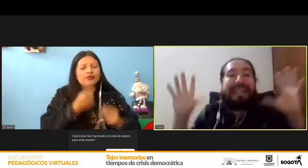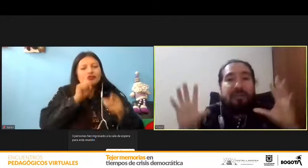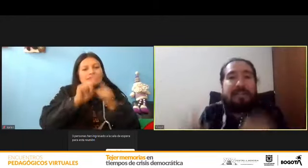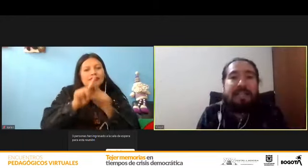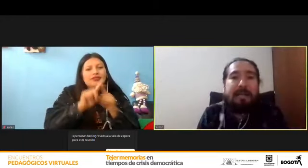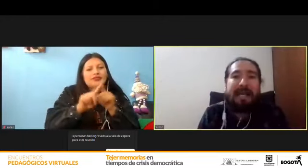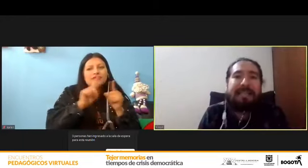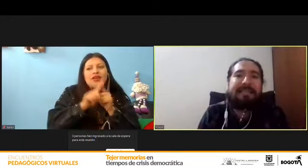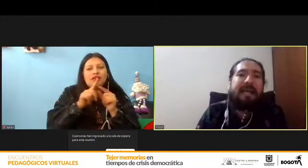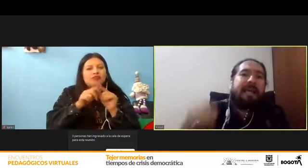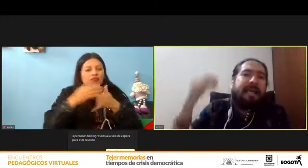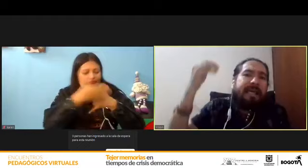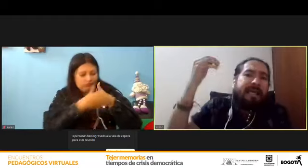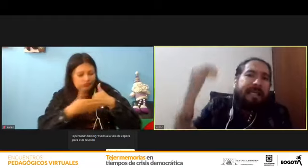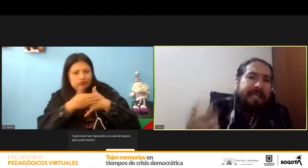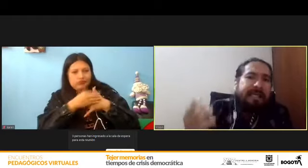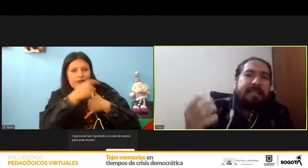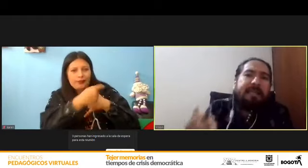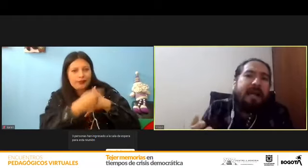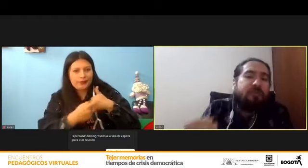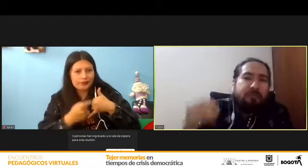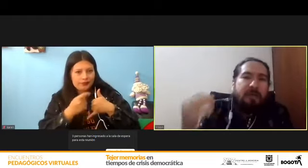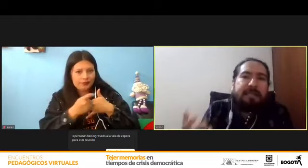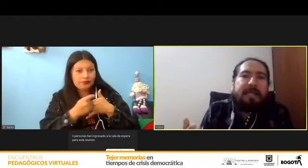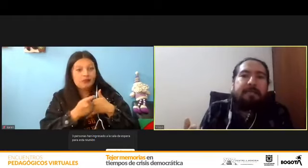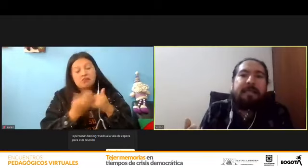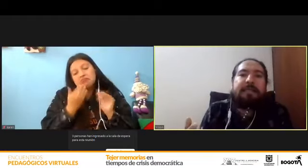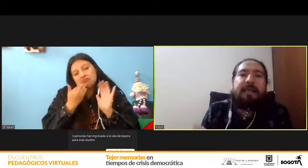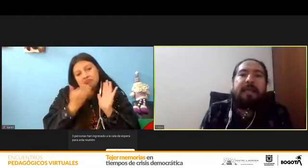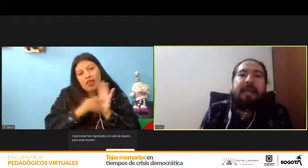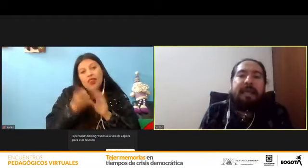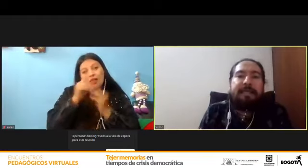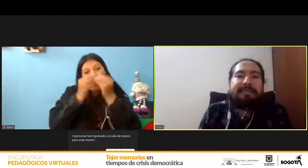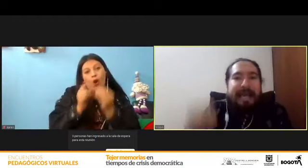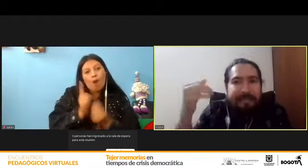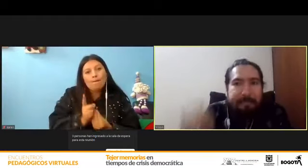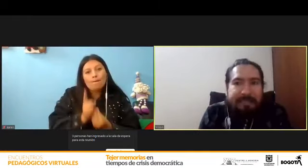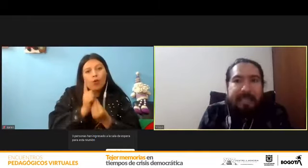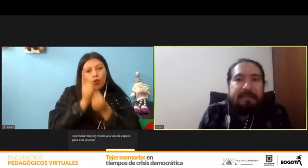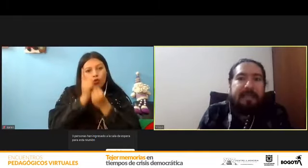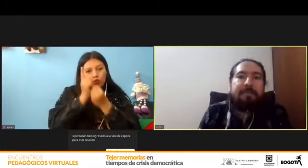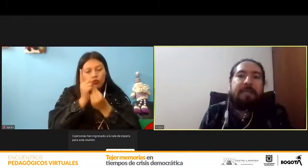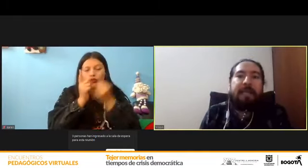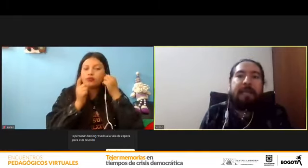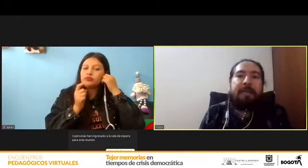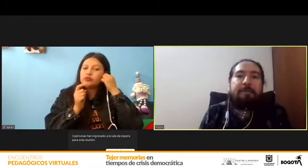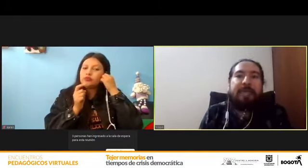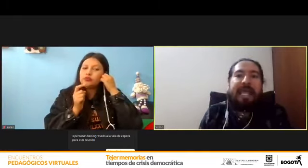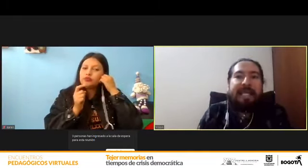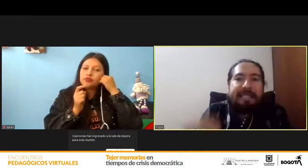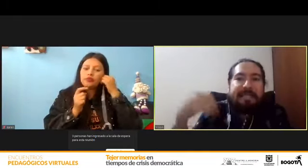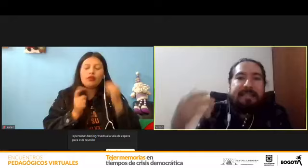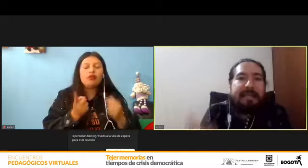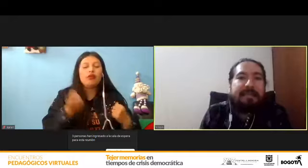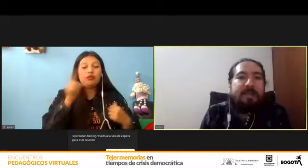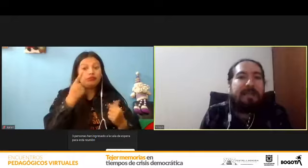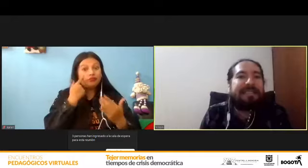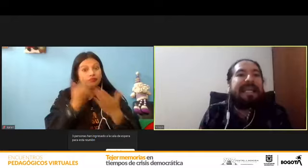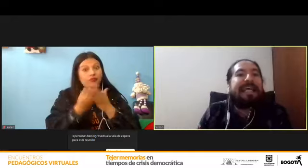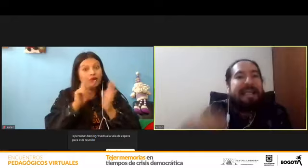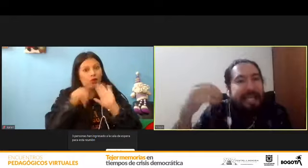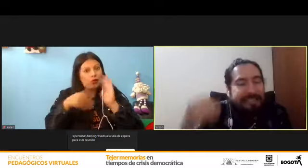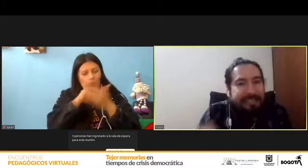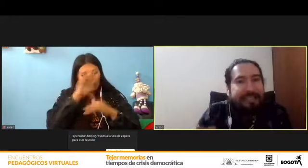digamos, regiones del país. Y, digamos, políticamente se hace patente en esas